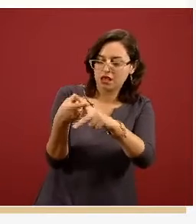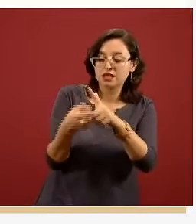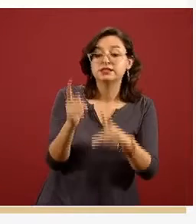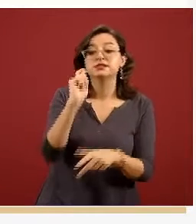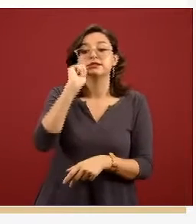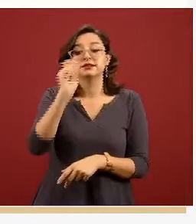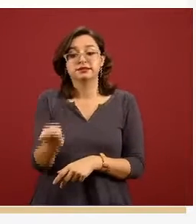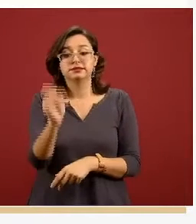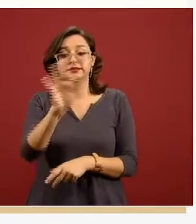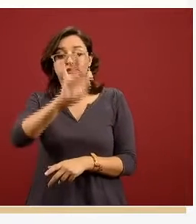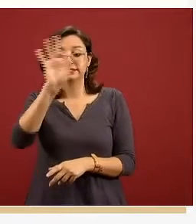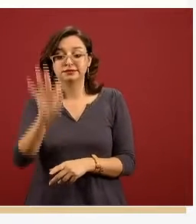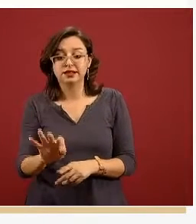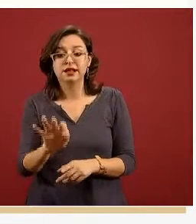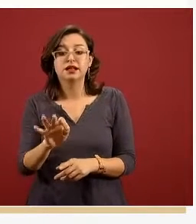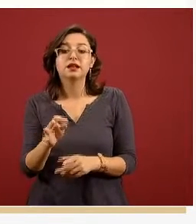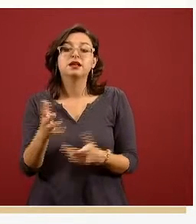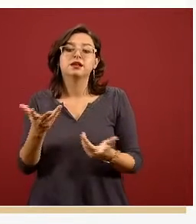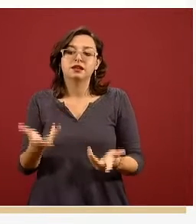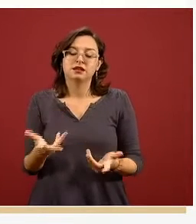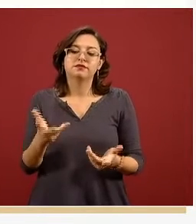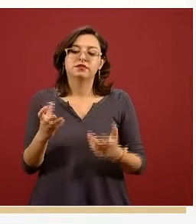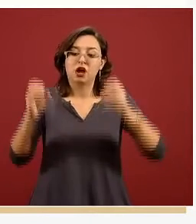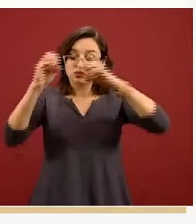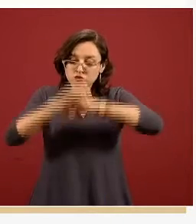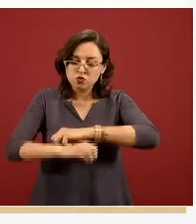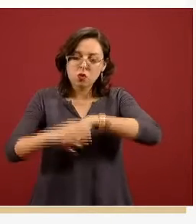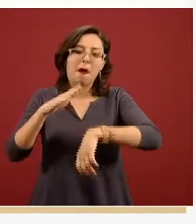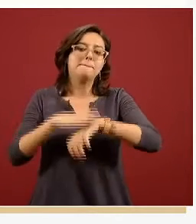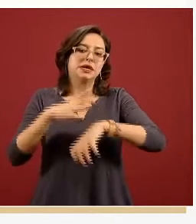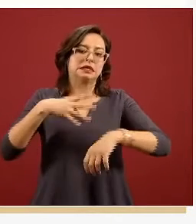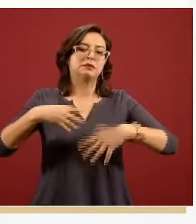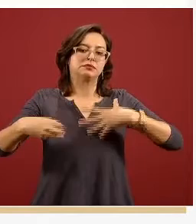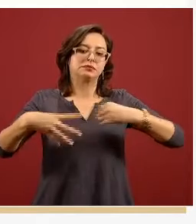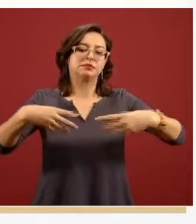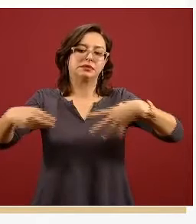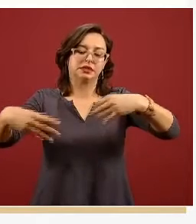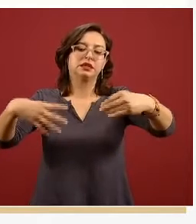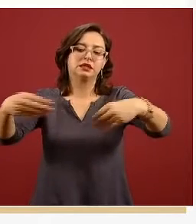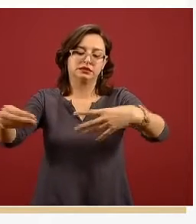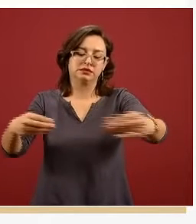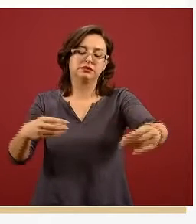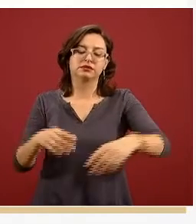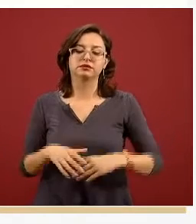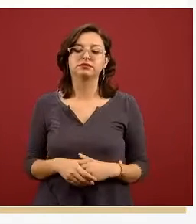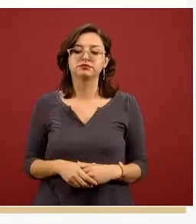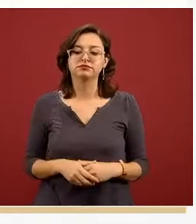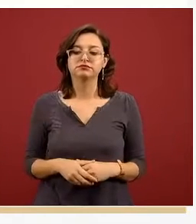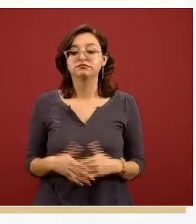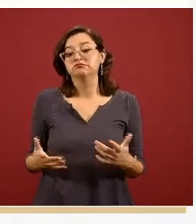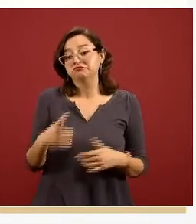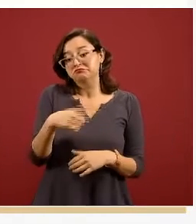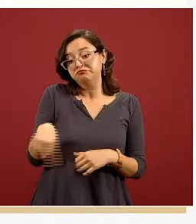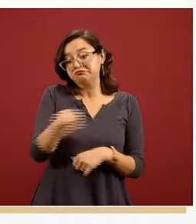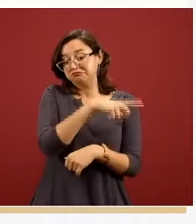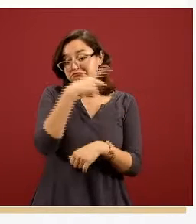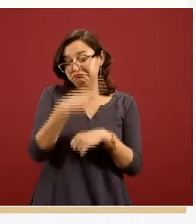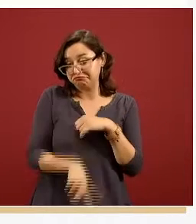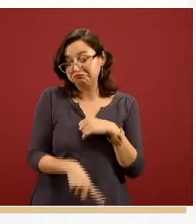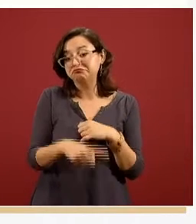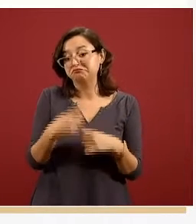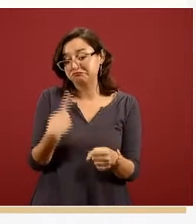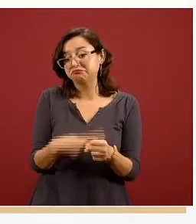representan una mayor transmisión y afectación poblacional que se está llevando a cabo, y